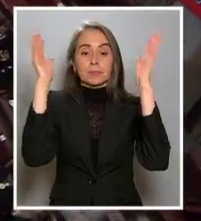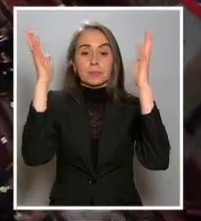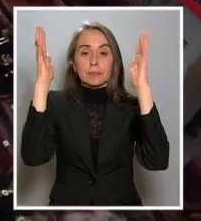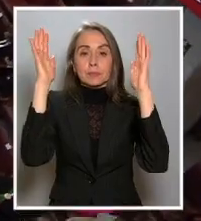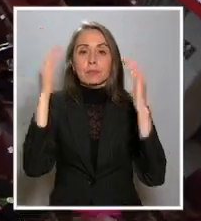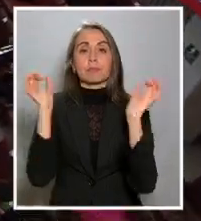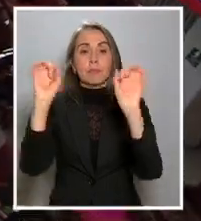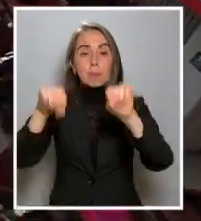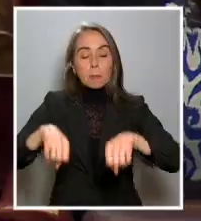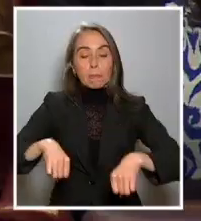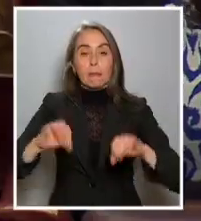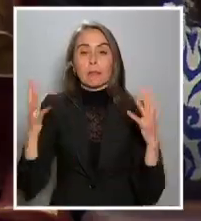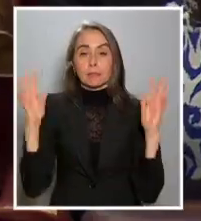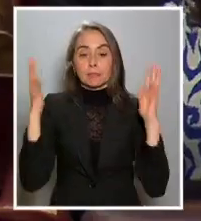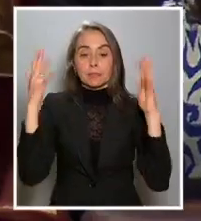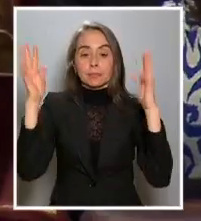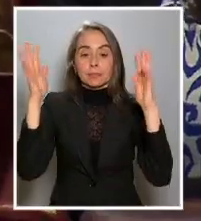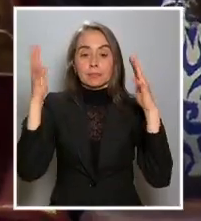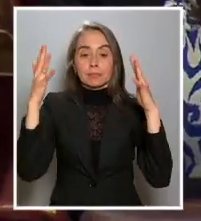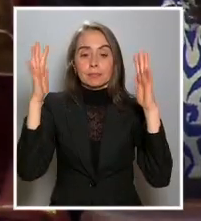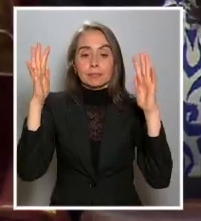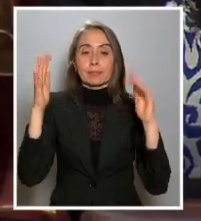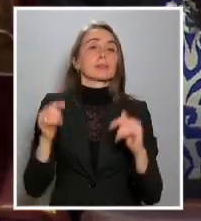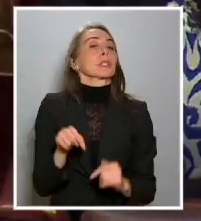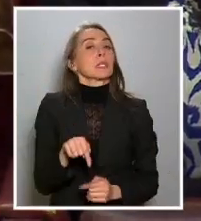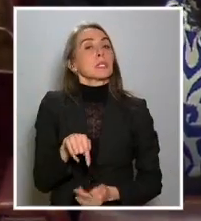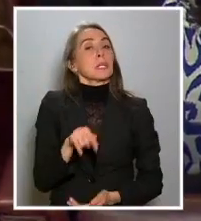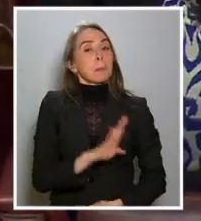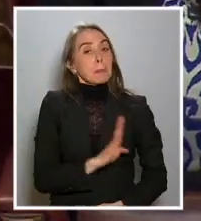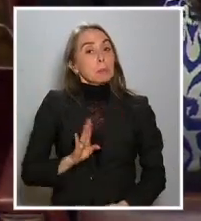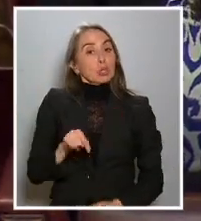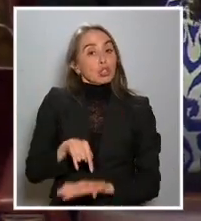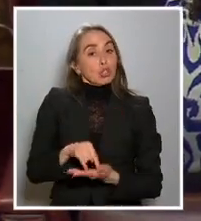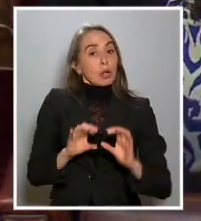Hemos aprobado con este Congreso